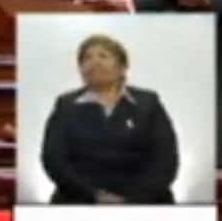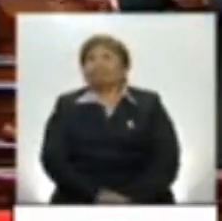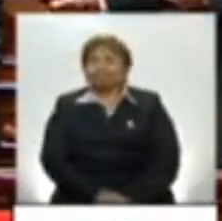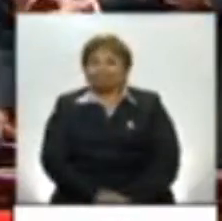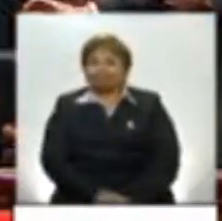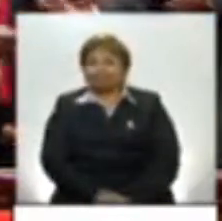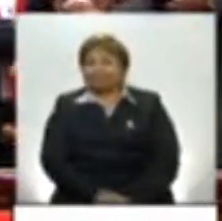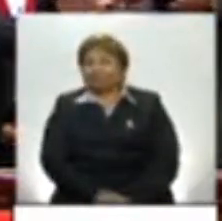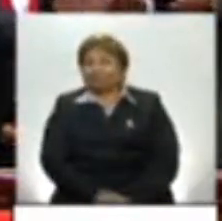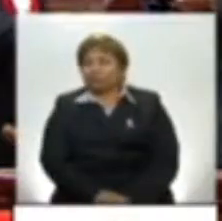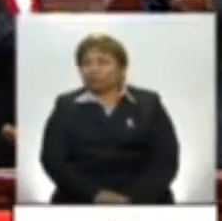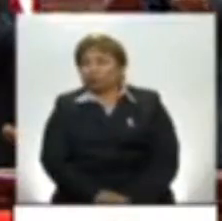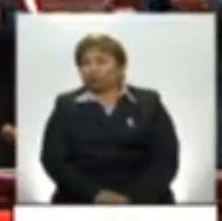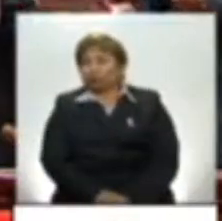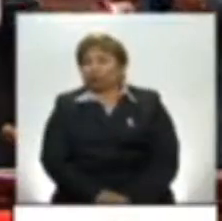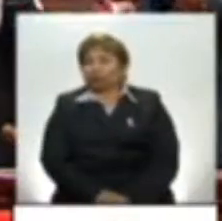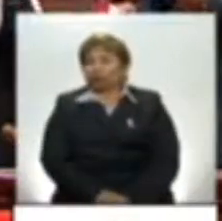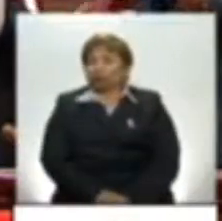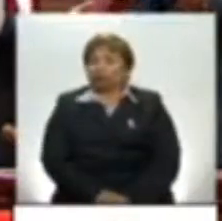gracias.